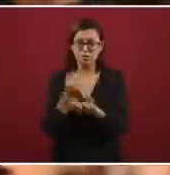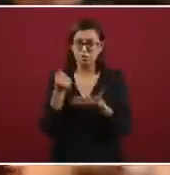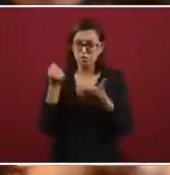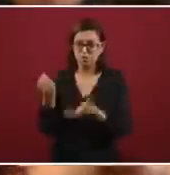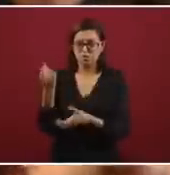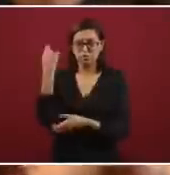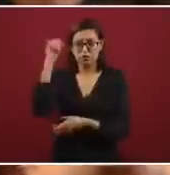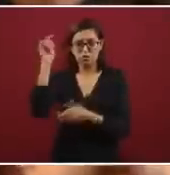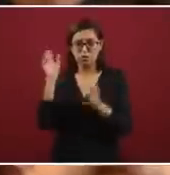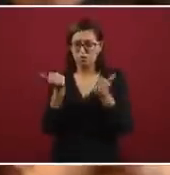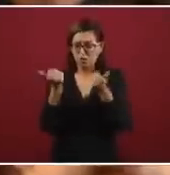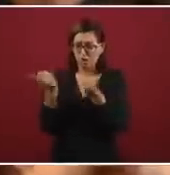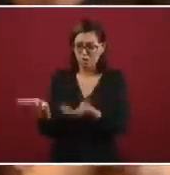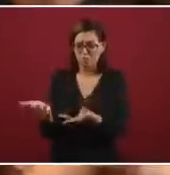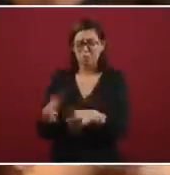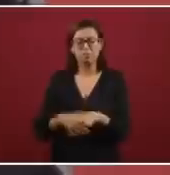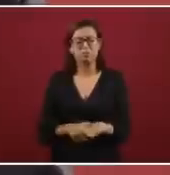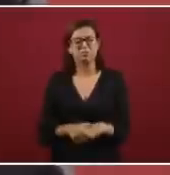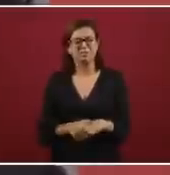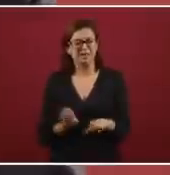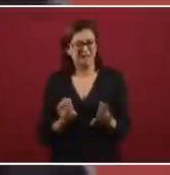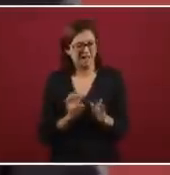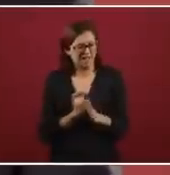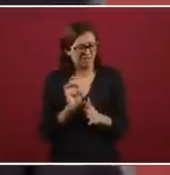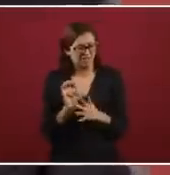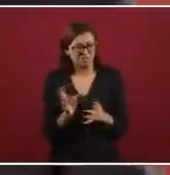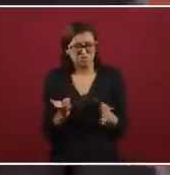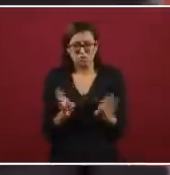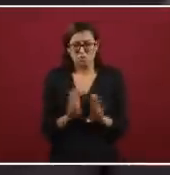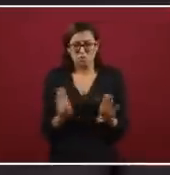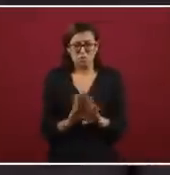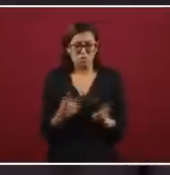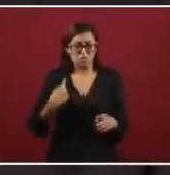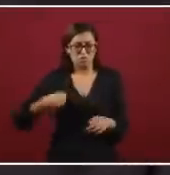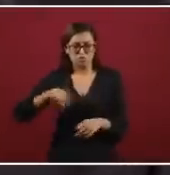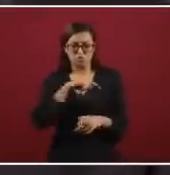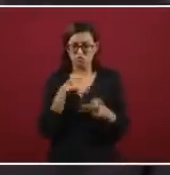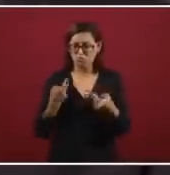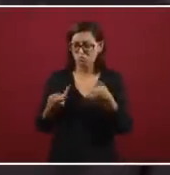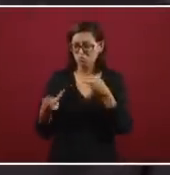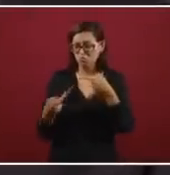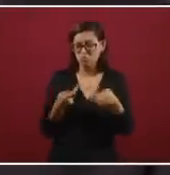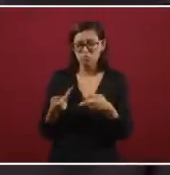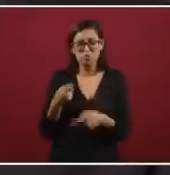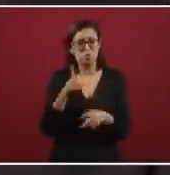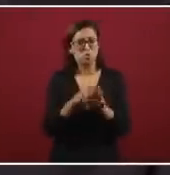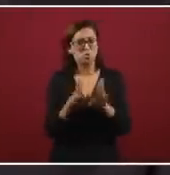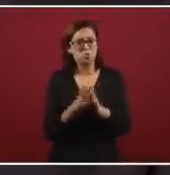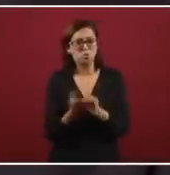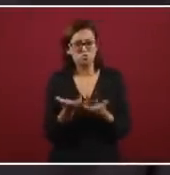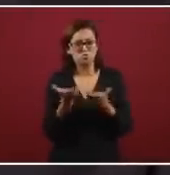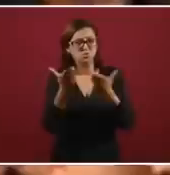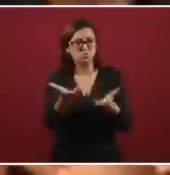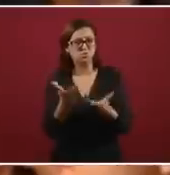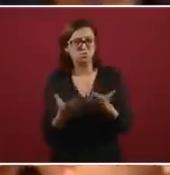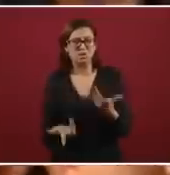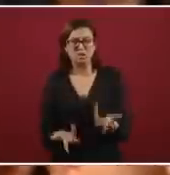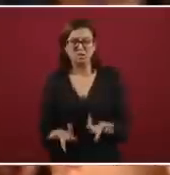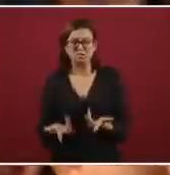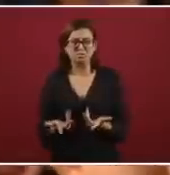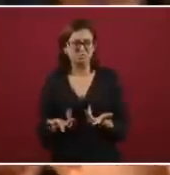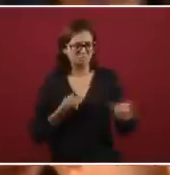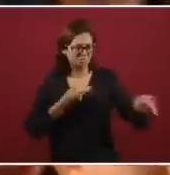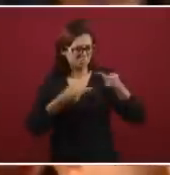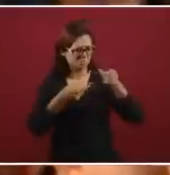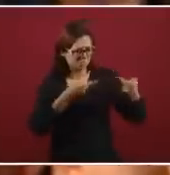en la tecnología. ¿Cómo prever entonces, cómo prepararnos, cómo pone usted un escudo a todo este